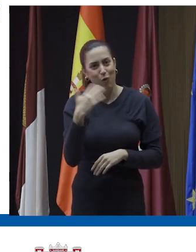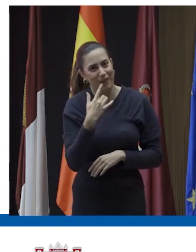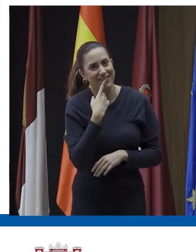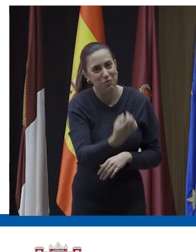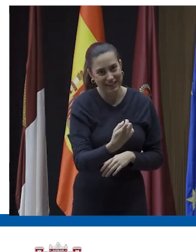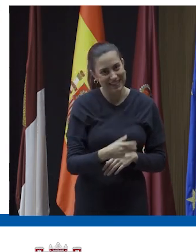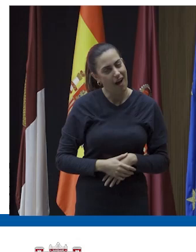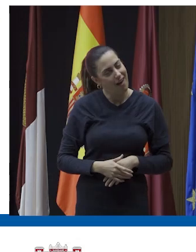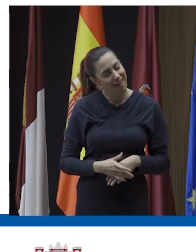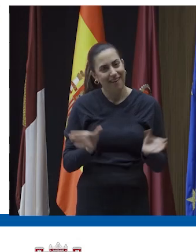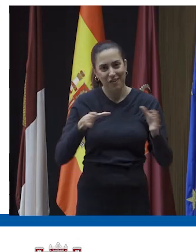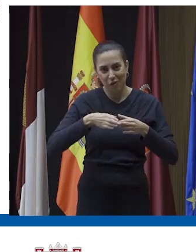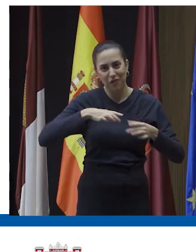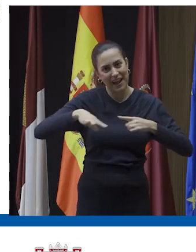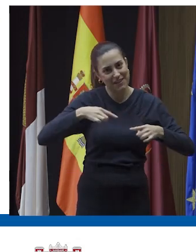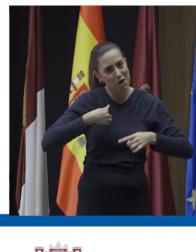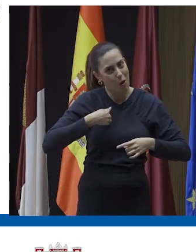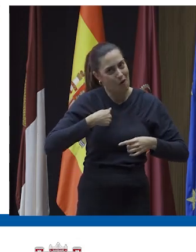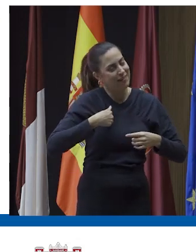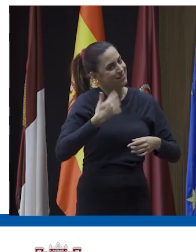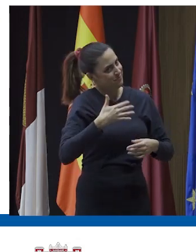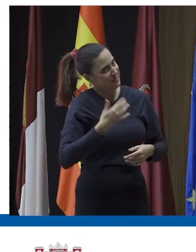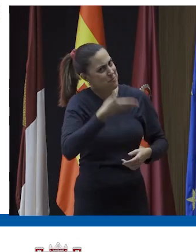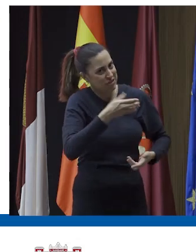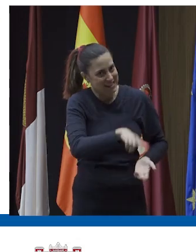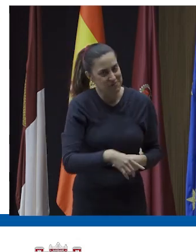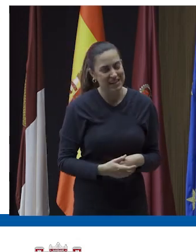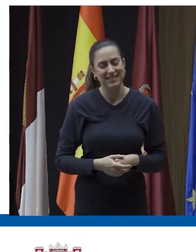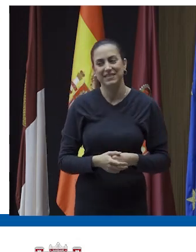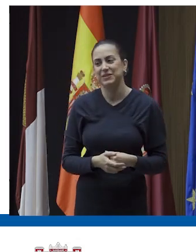junta directiva, ya subo puntos.